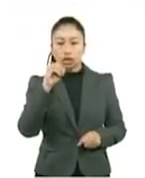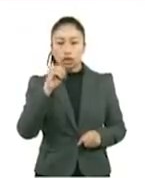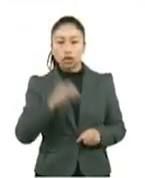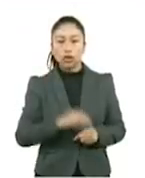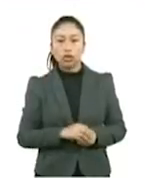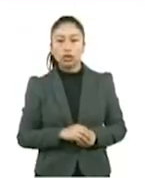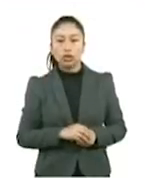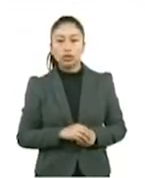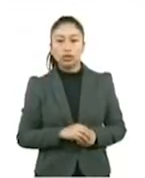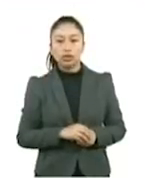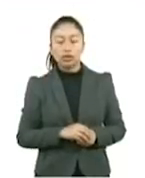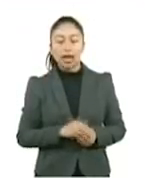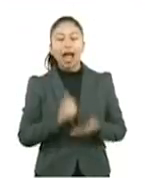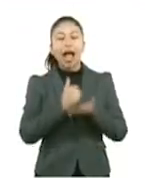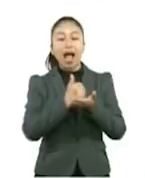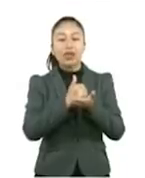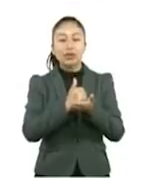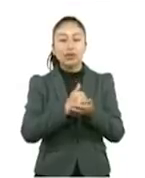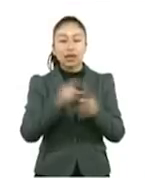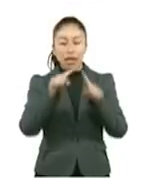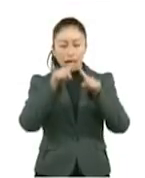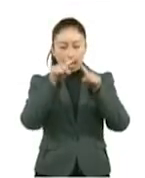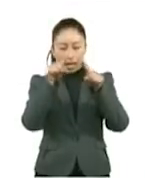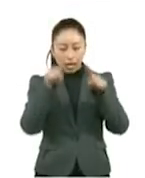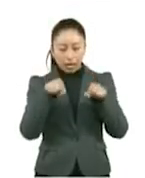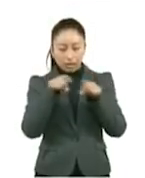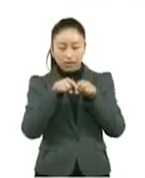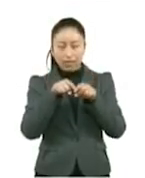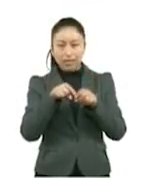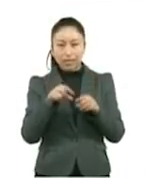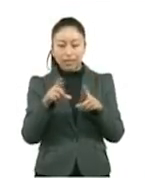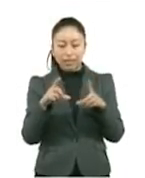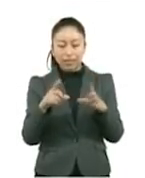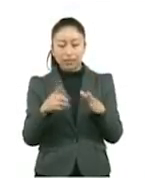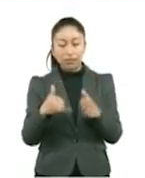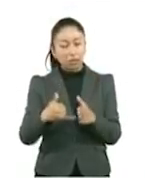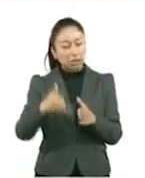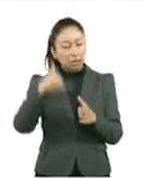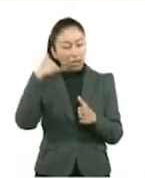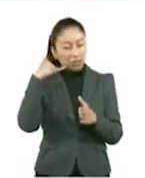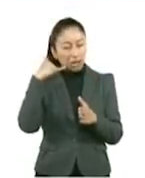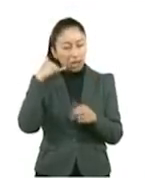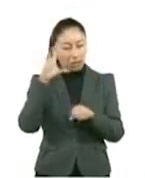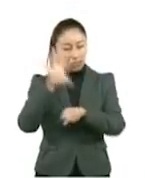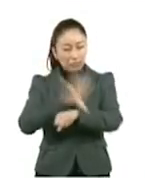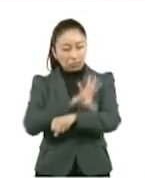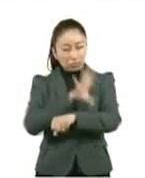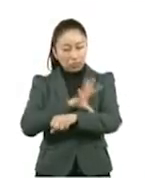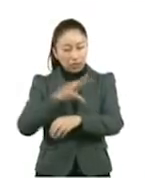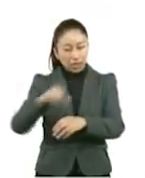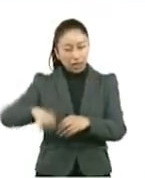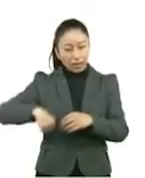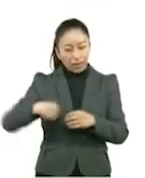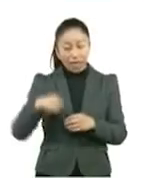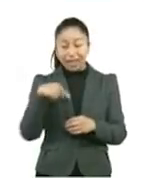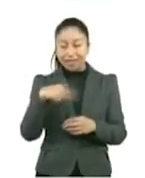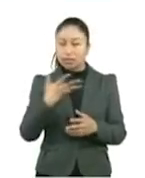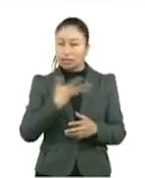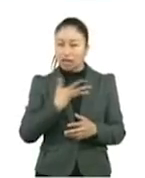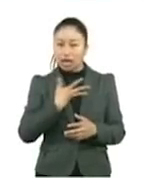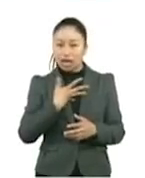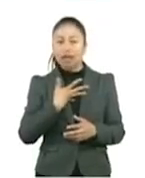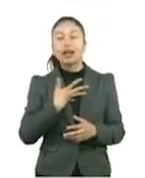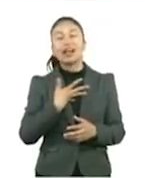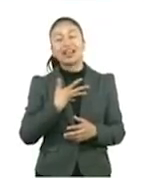las baterías. Un celular que la mayoría trae aquí, ¿verdad que tiene batería? Ustedes la